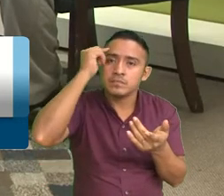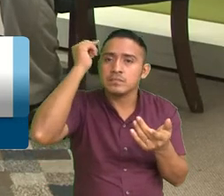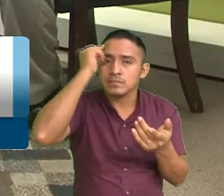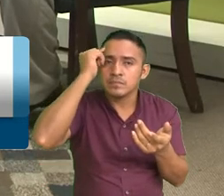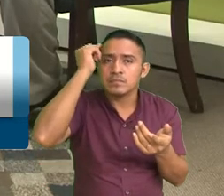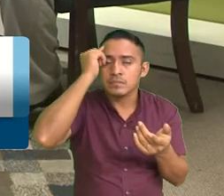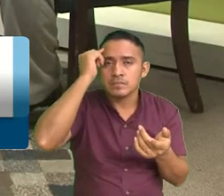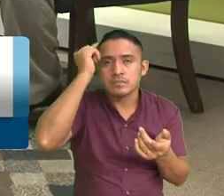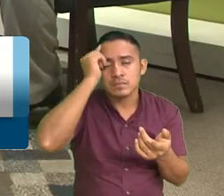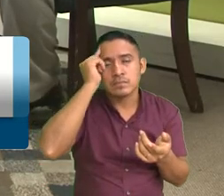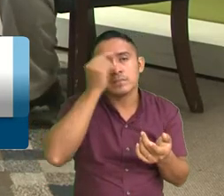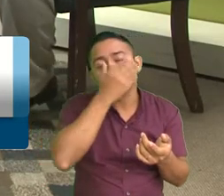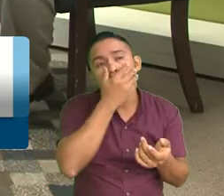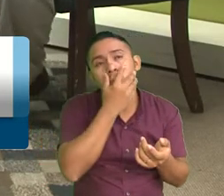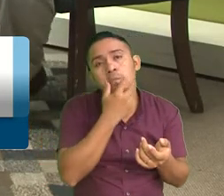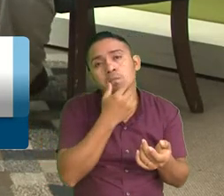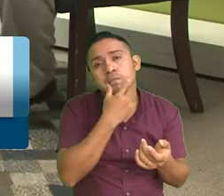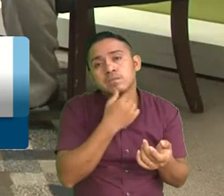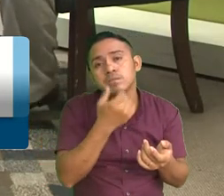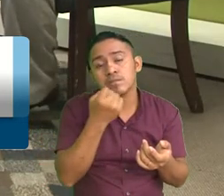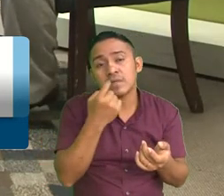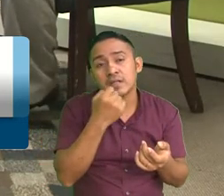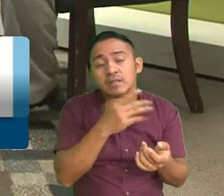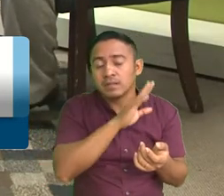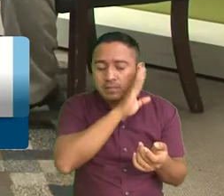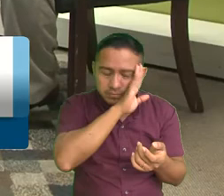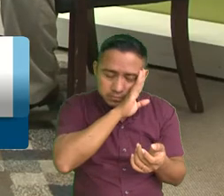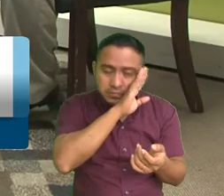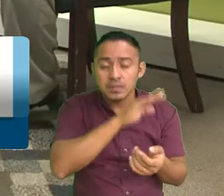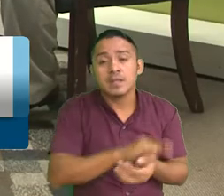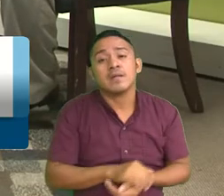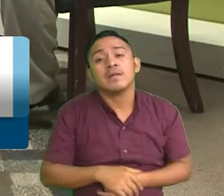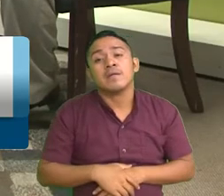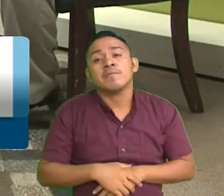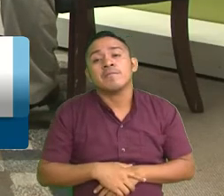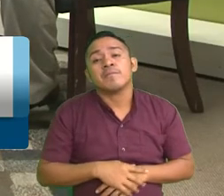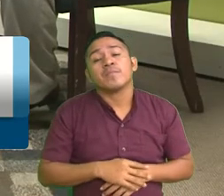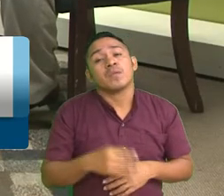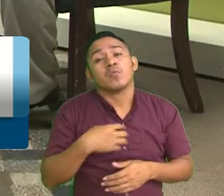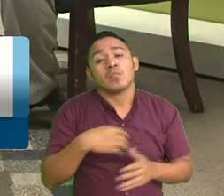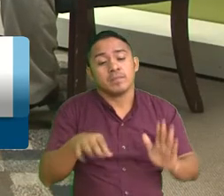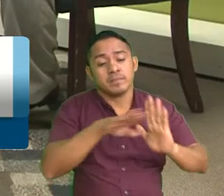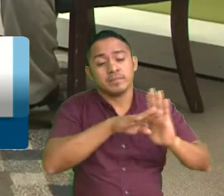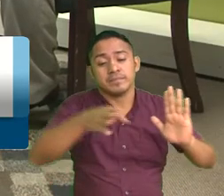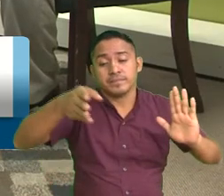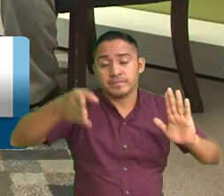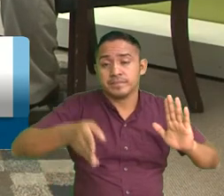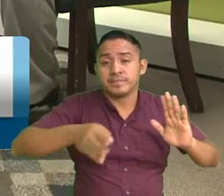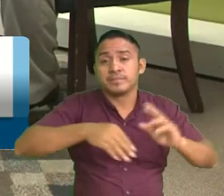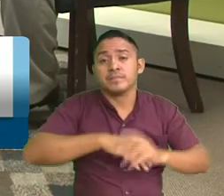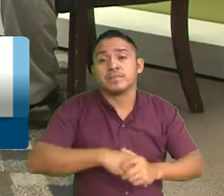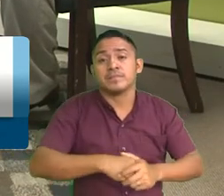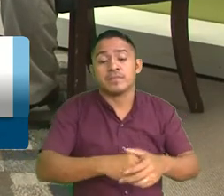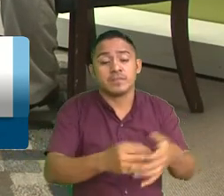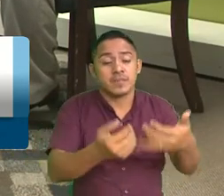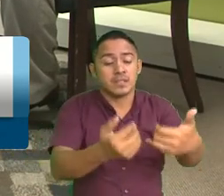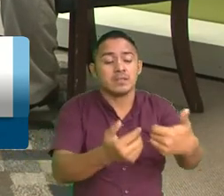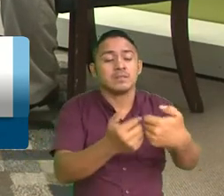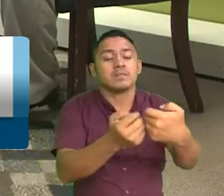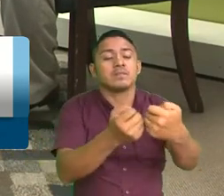Empiezan a pensar porque no se logran dormir. O están en la cama con el